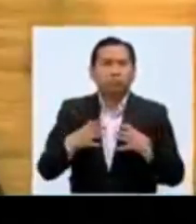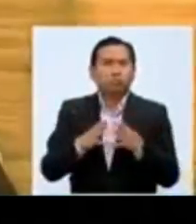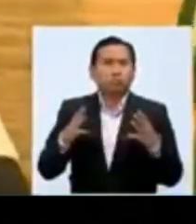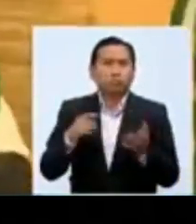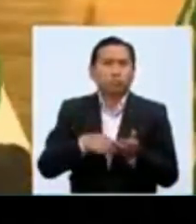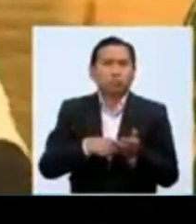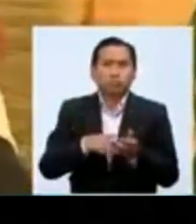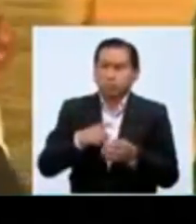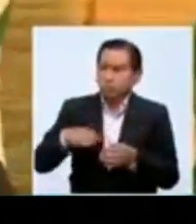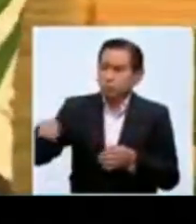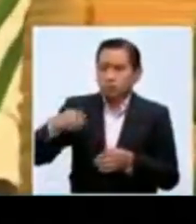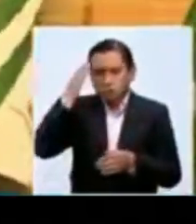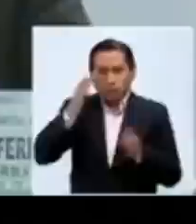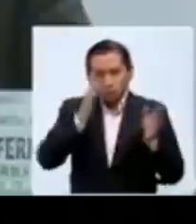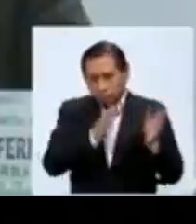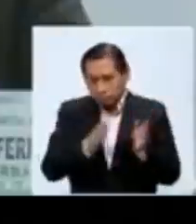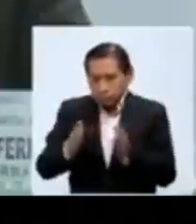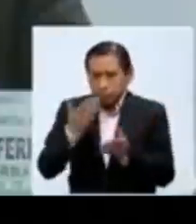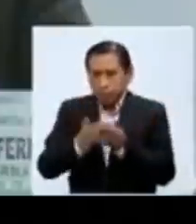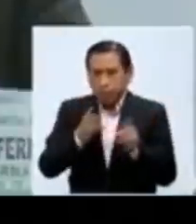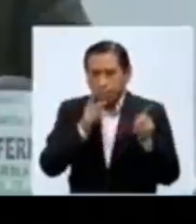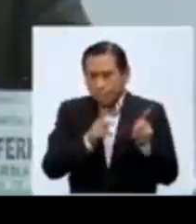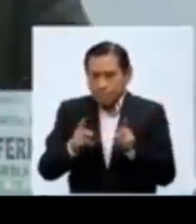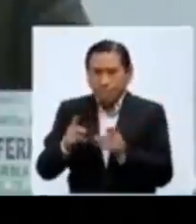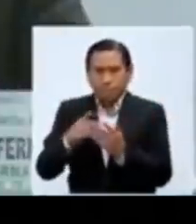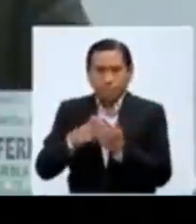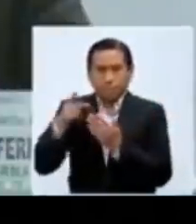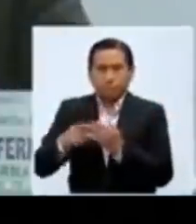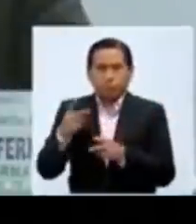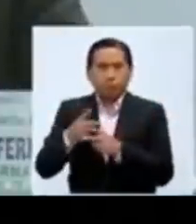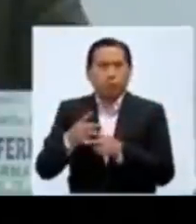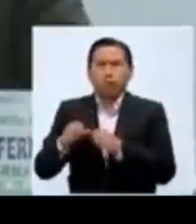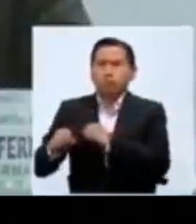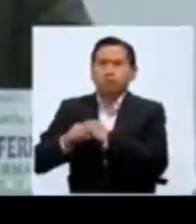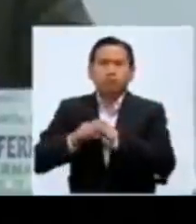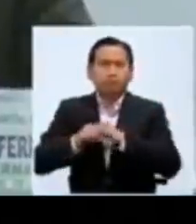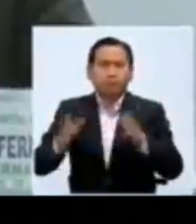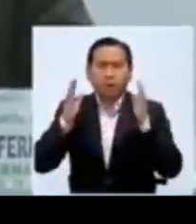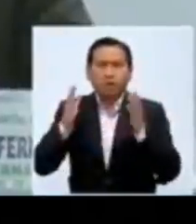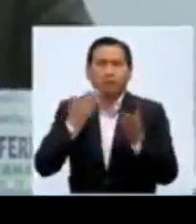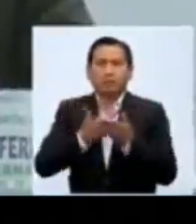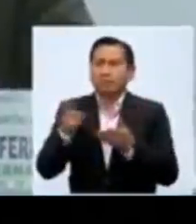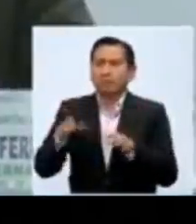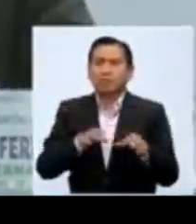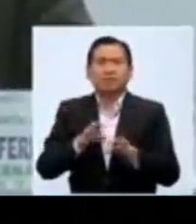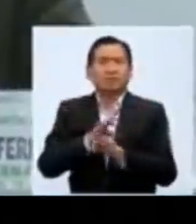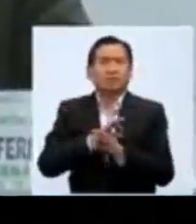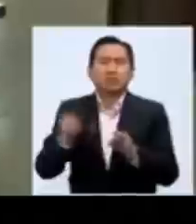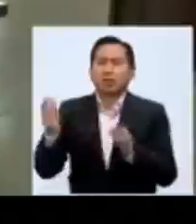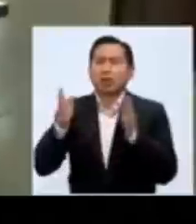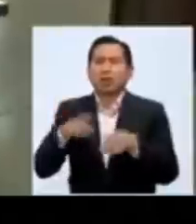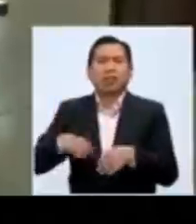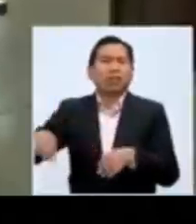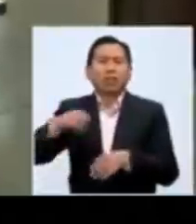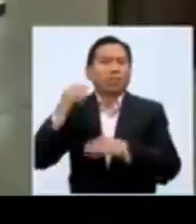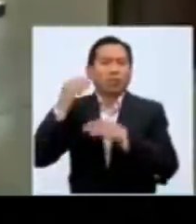esto deberían tener un plan para hacer frente y prevenir, sobre todo, hacer campaña. Pero no lo hacen. Lo han abandonado prácticamente a